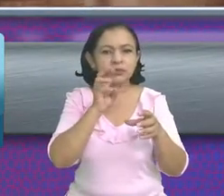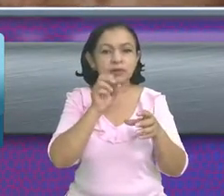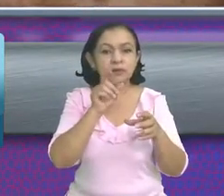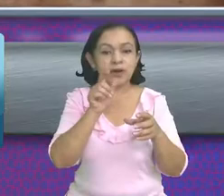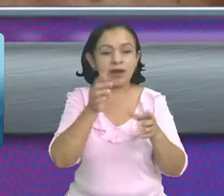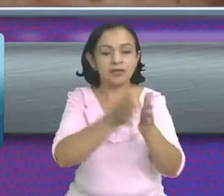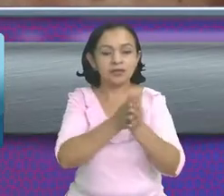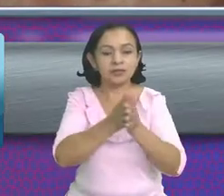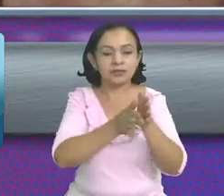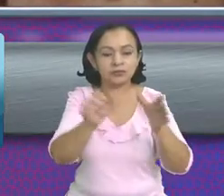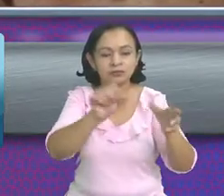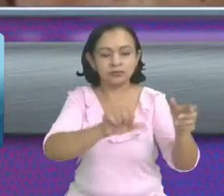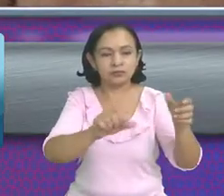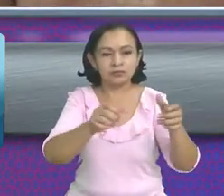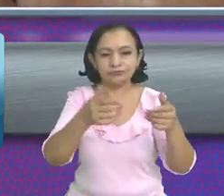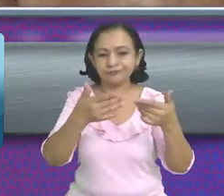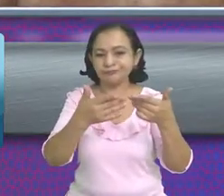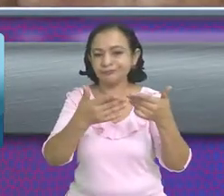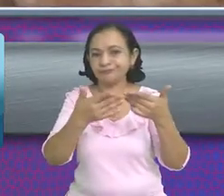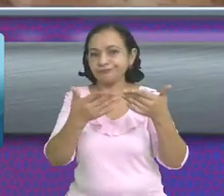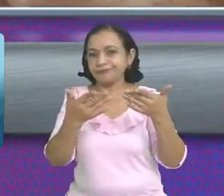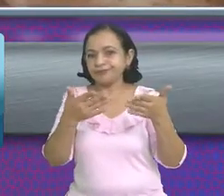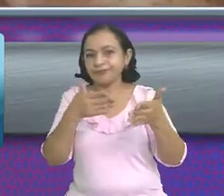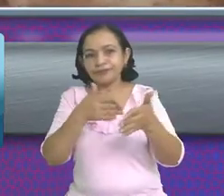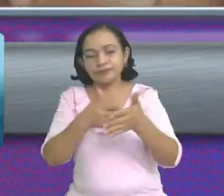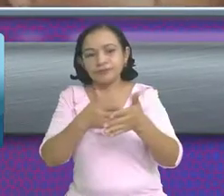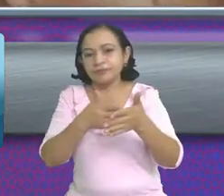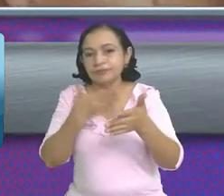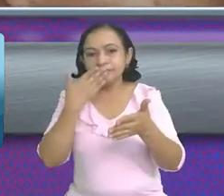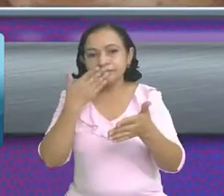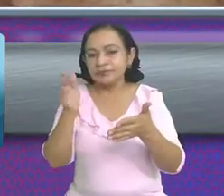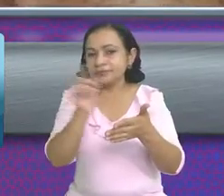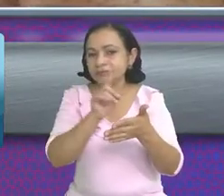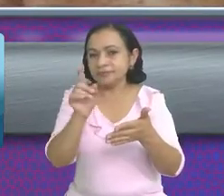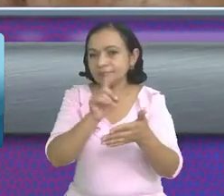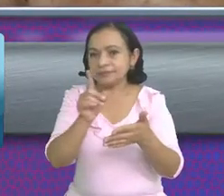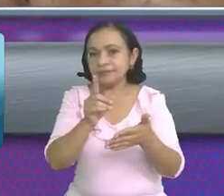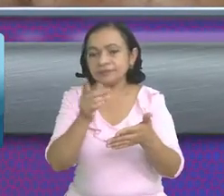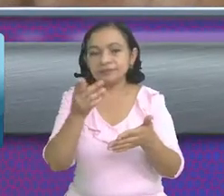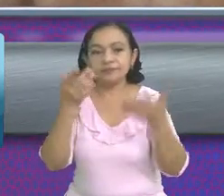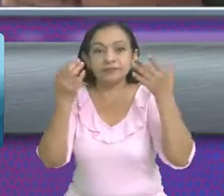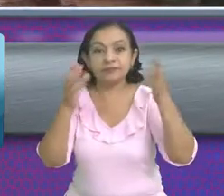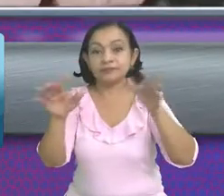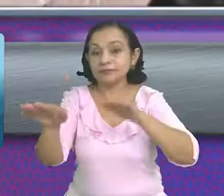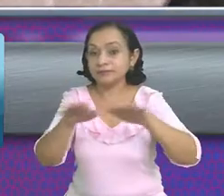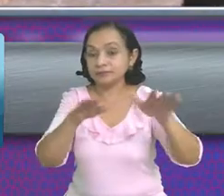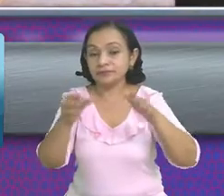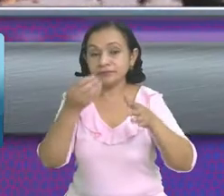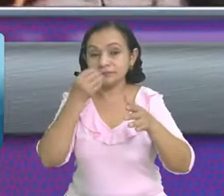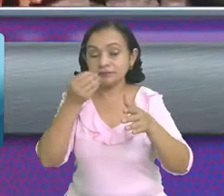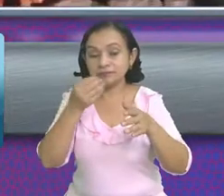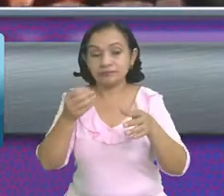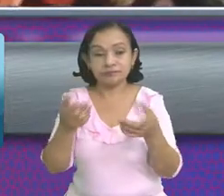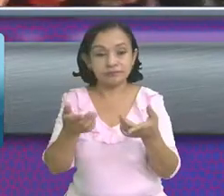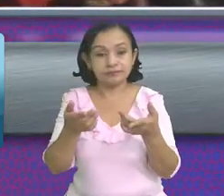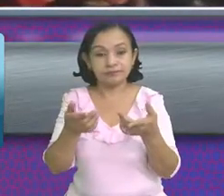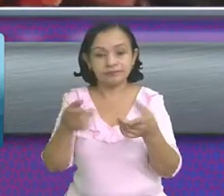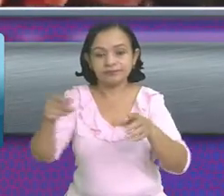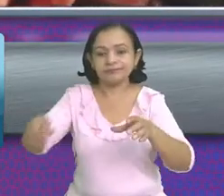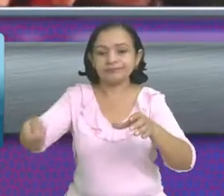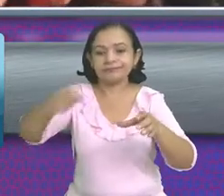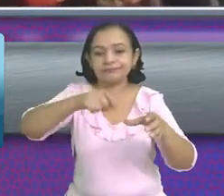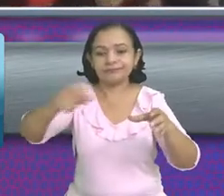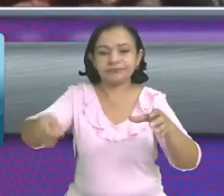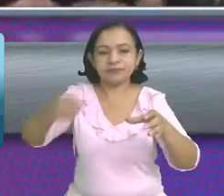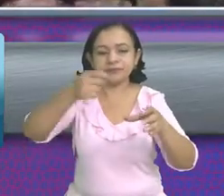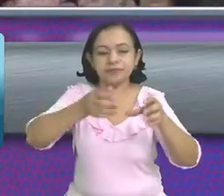azúcar. Entonces ahí estamos rompiendo la cadena adecuada. Entonces esos productos no van cuando le echas azúcar. Por ejemplo, la